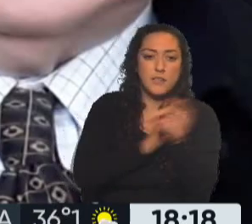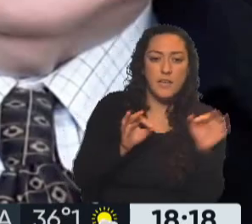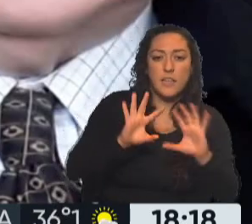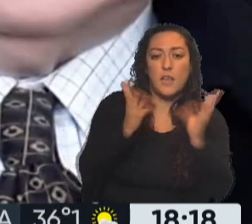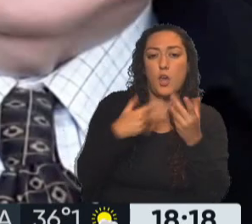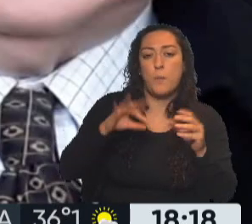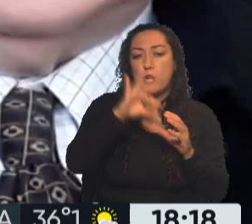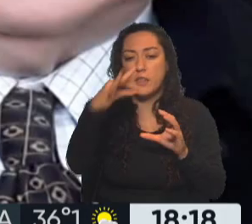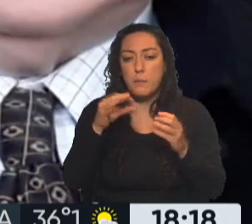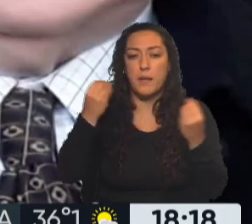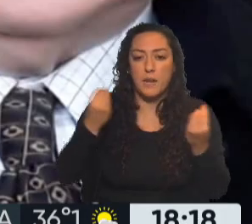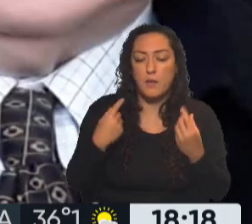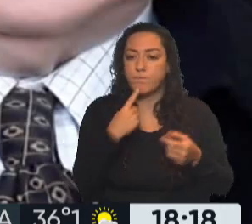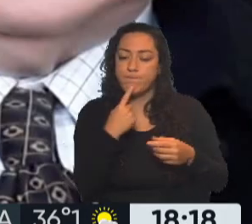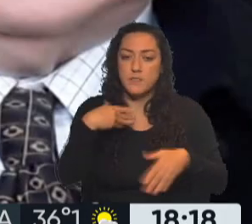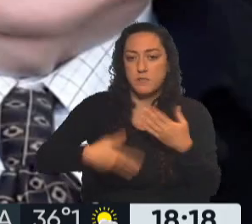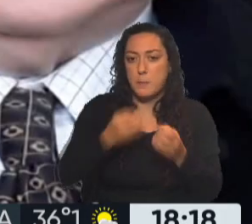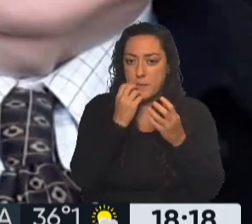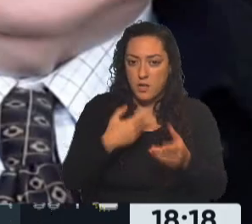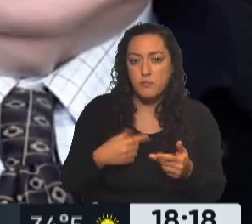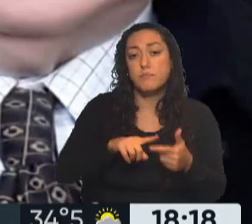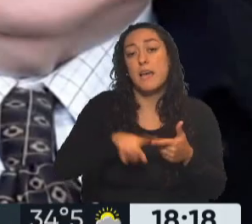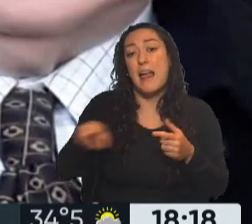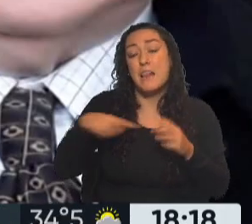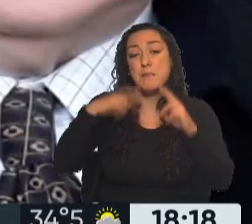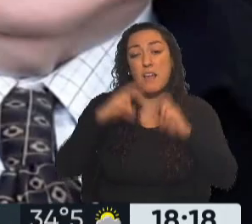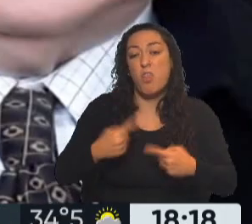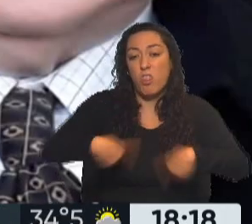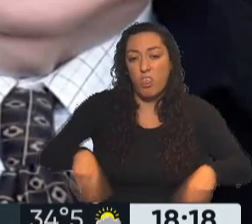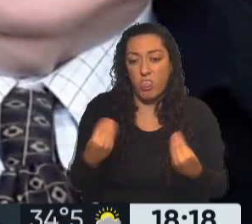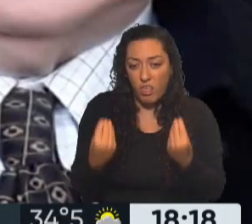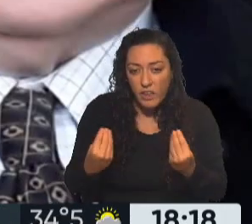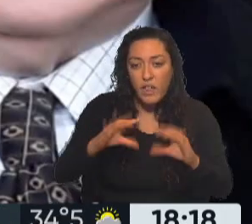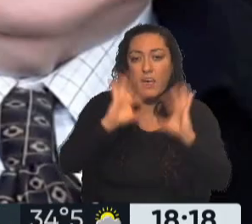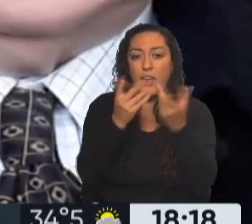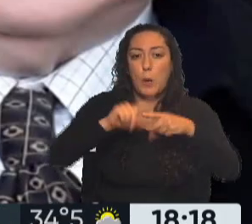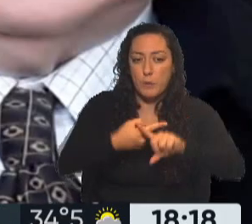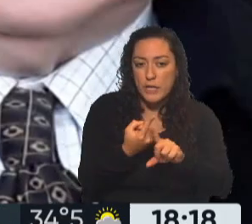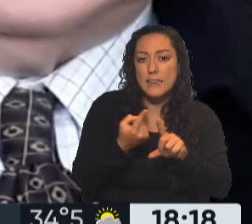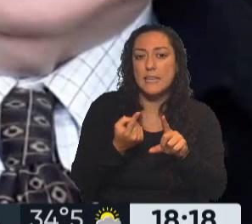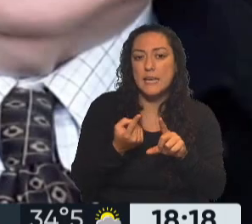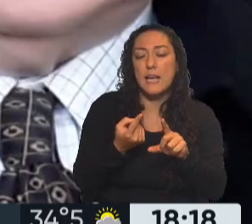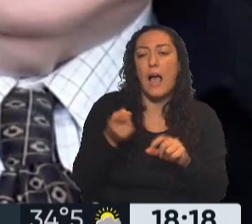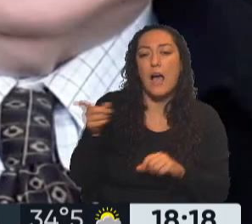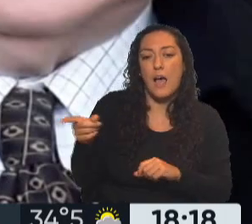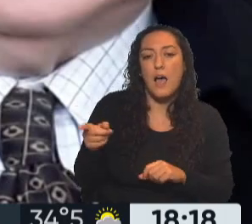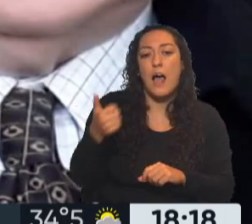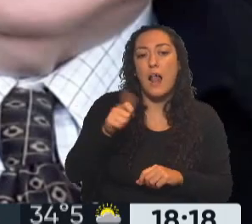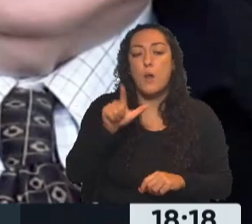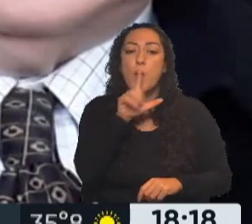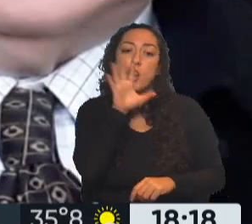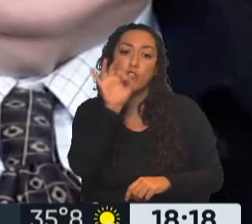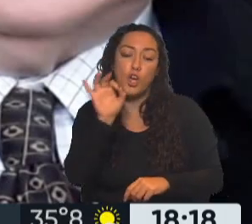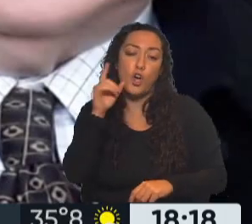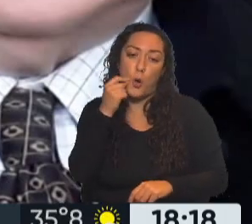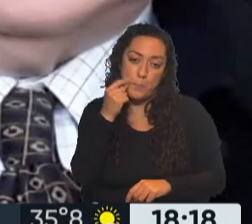para sobrellevar la incertidumbre. Su campo de investigación es la geopolítica Alberto Hüsenreuter está